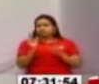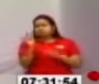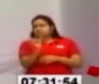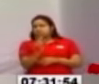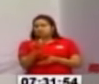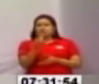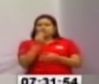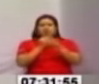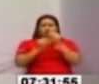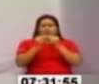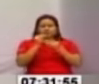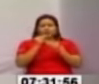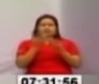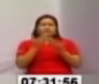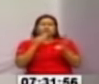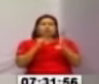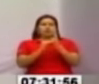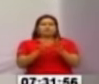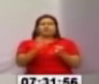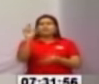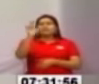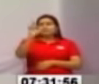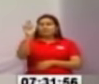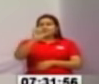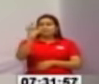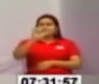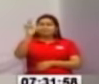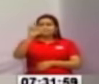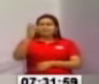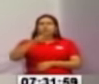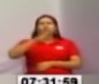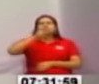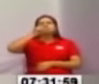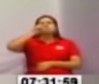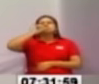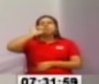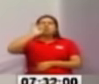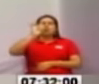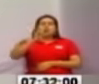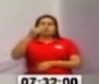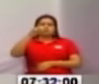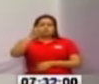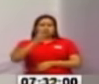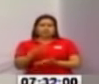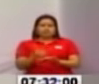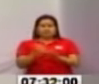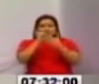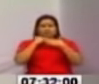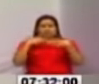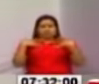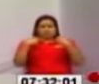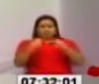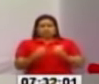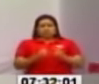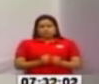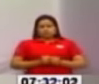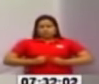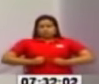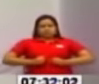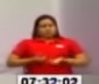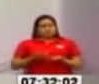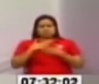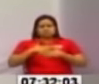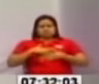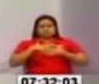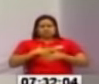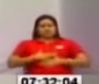pero podemos consumir, por ejemplo, un yogur, que nos aporta 8 gramos de proteína y nos va a mantener saciados. Es decir, voy a permanecer satisfecho